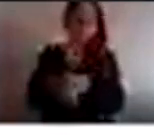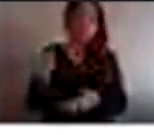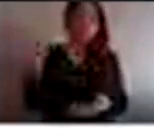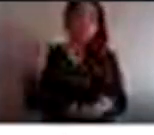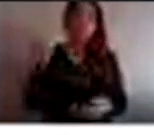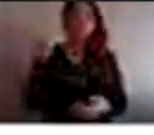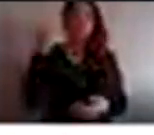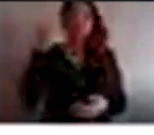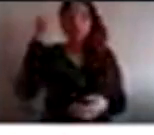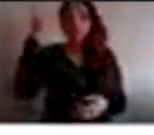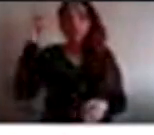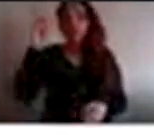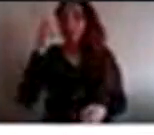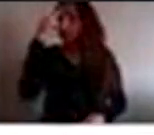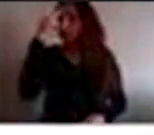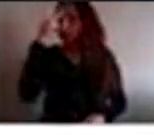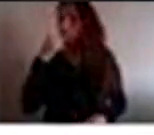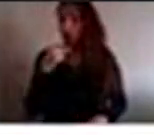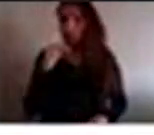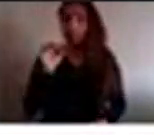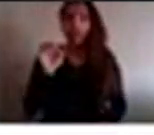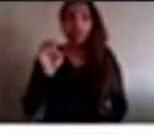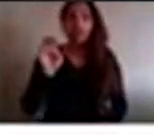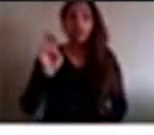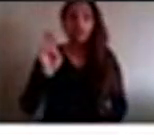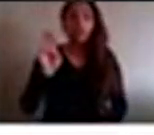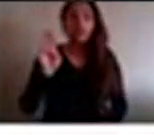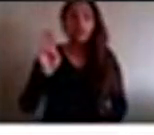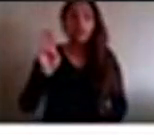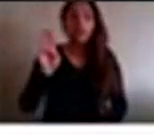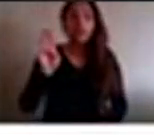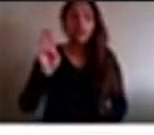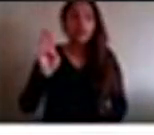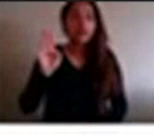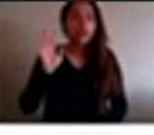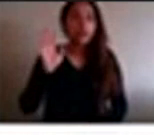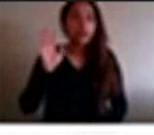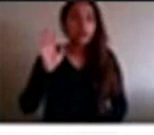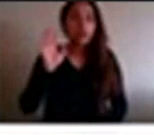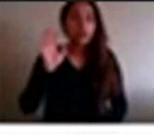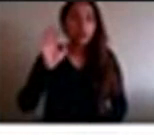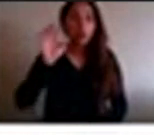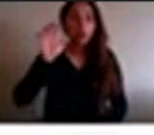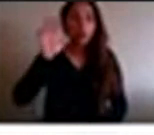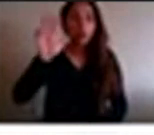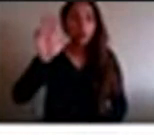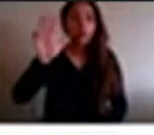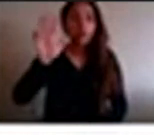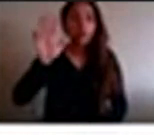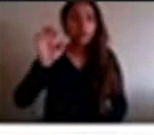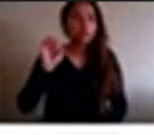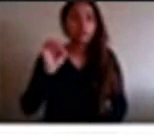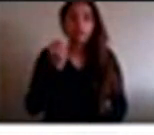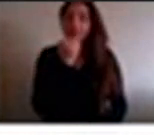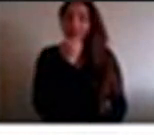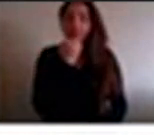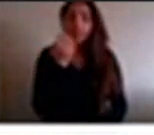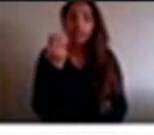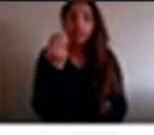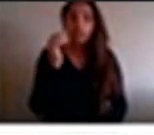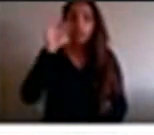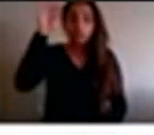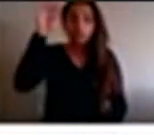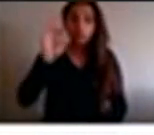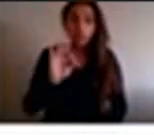con discapacidad visual, un 9, un 14% de personas con discapacidad